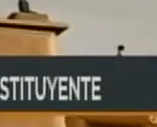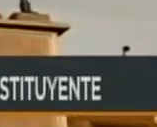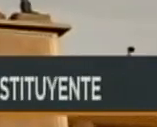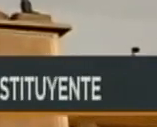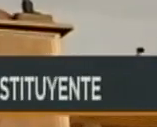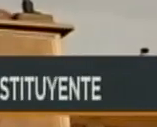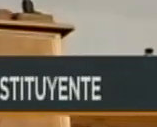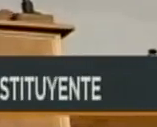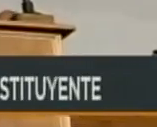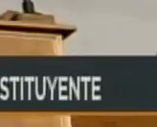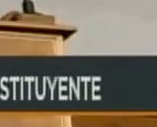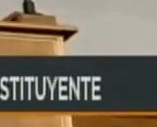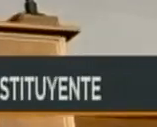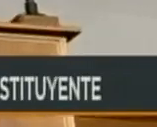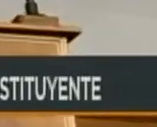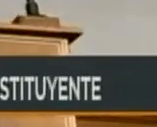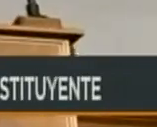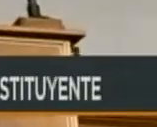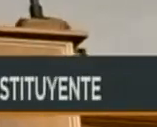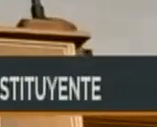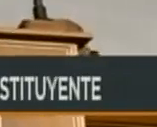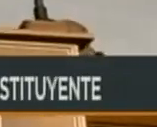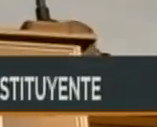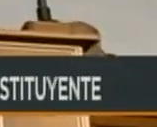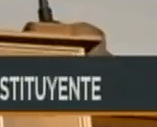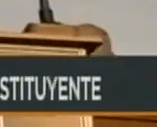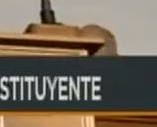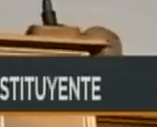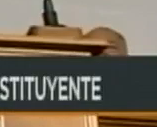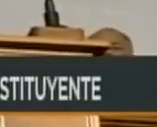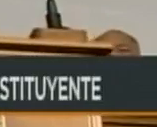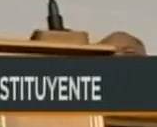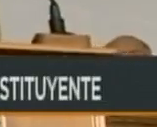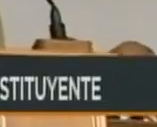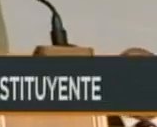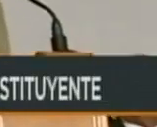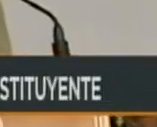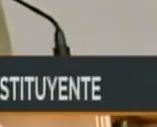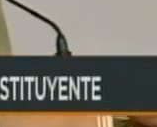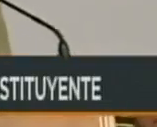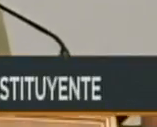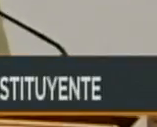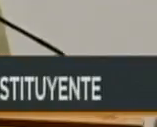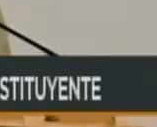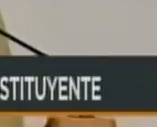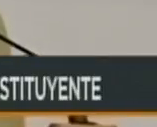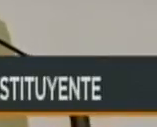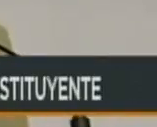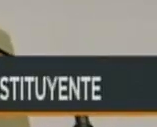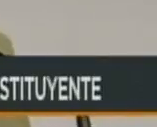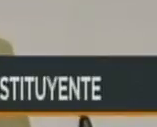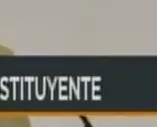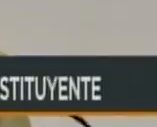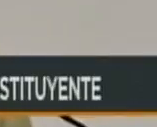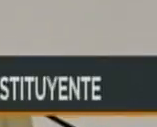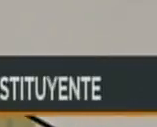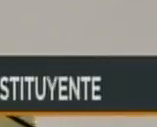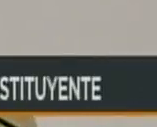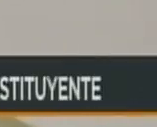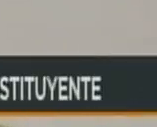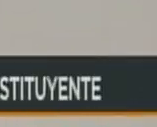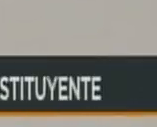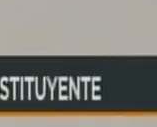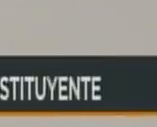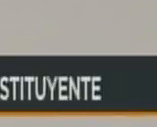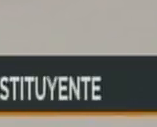Y con la solemnidad del caso, pues yo estaba allí moderando muy serio aquel acto, y cuando presenté al